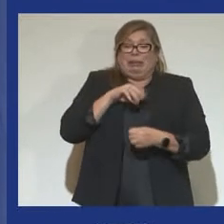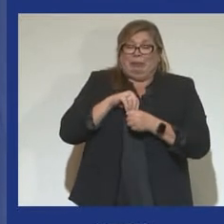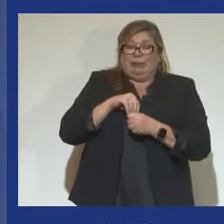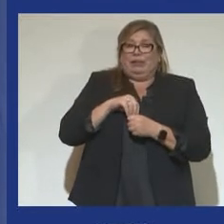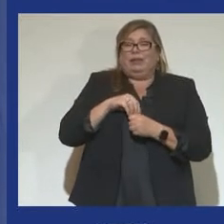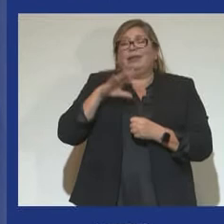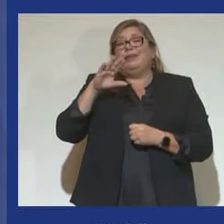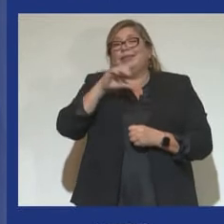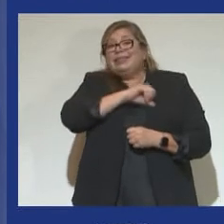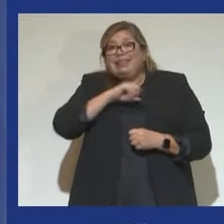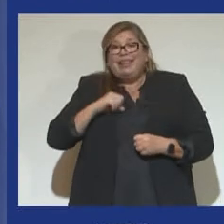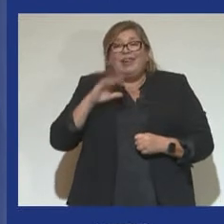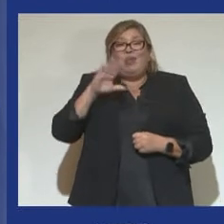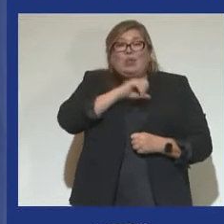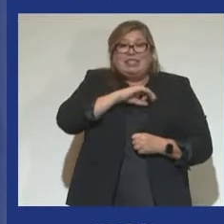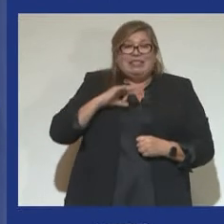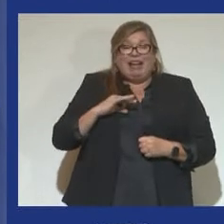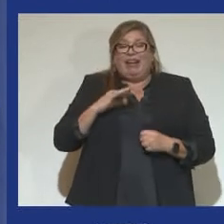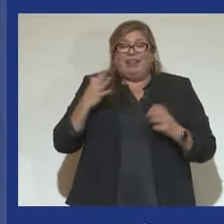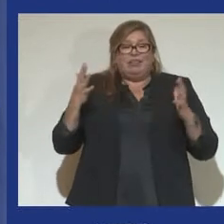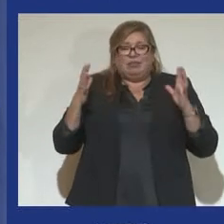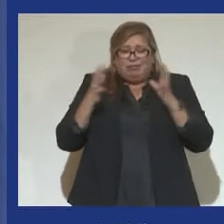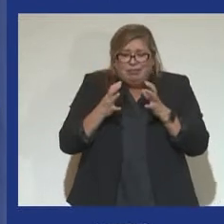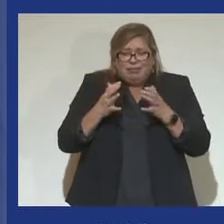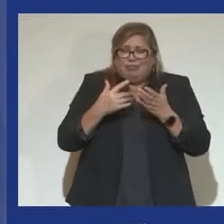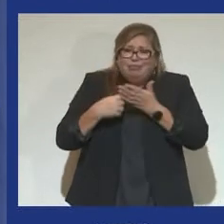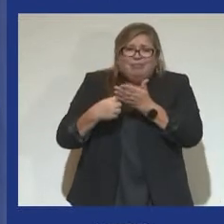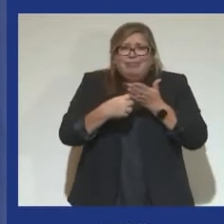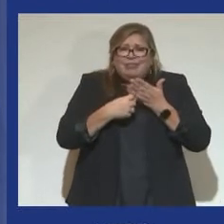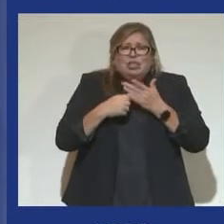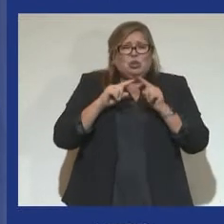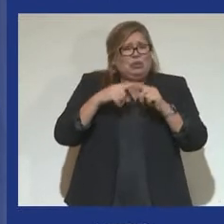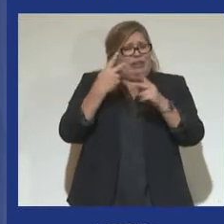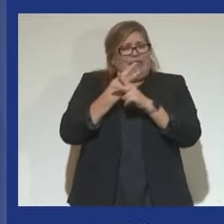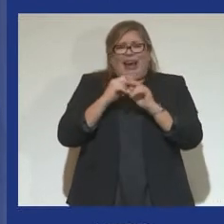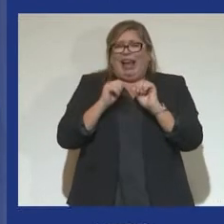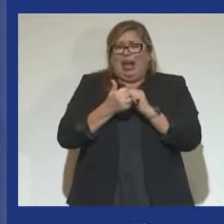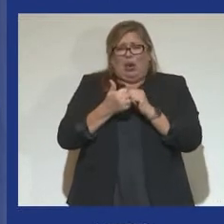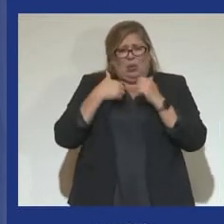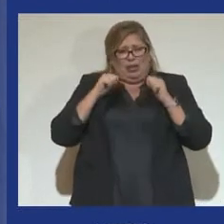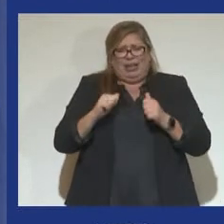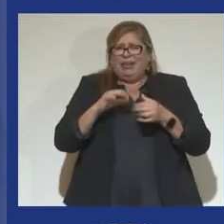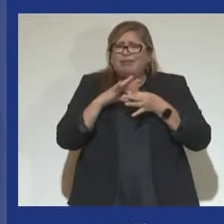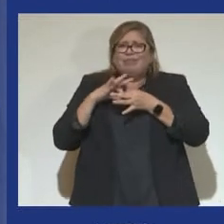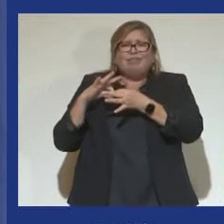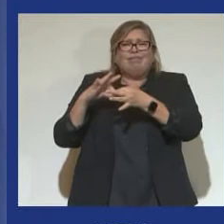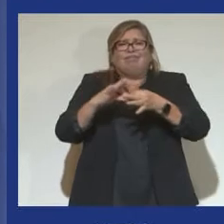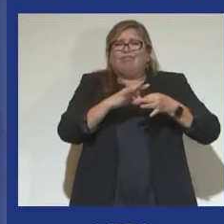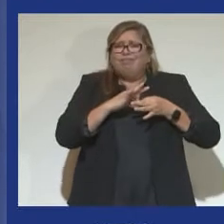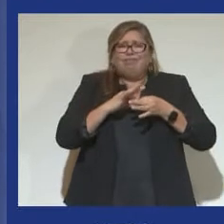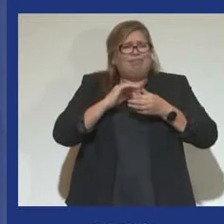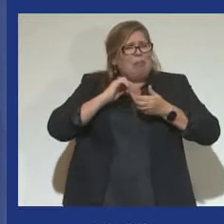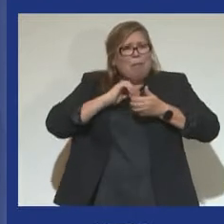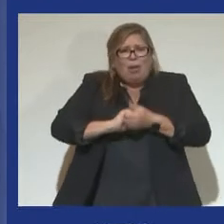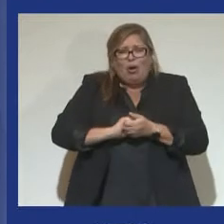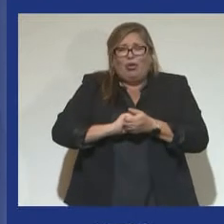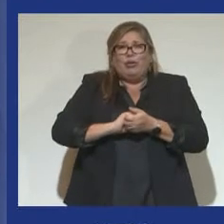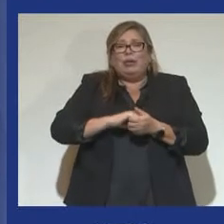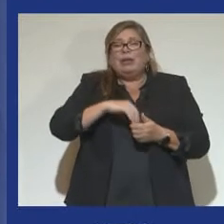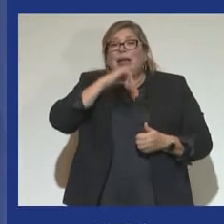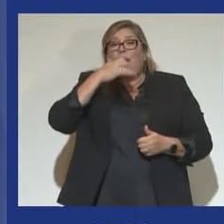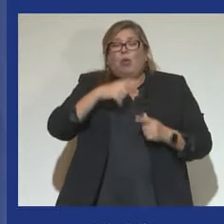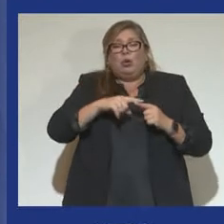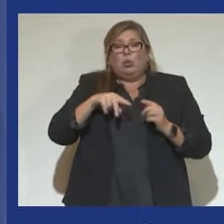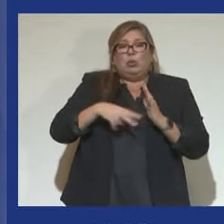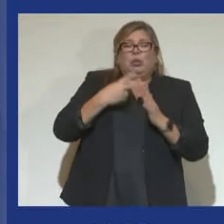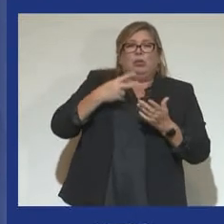asamblea y del senado y su personal tratando de encontrar un proceso para colaborar y amplificar los esfuerzos no de